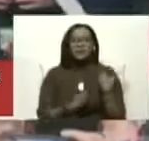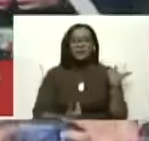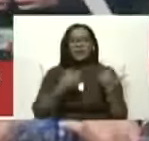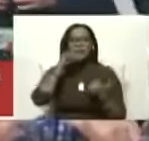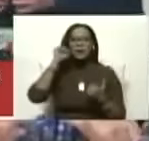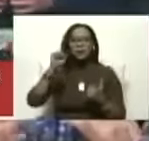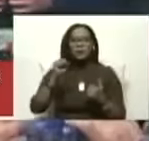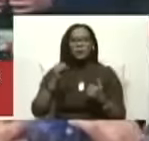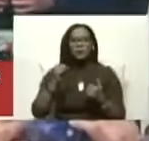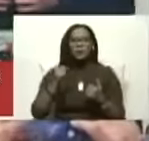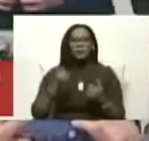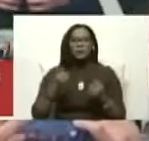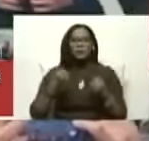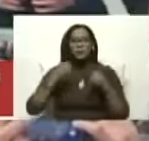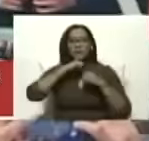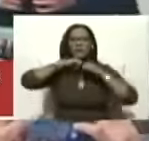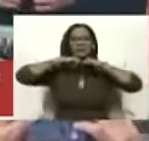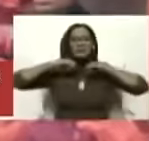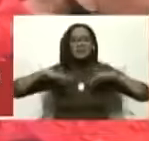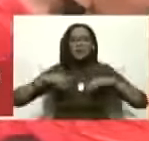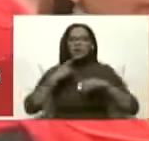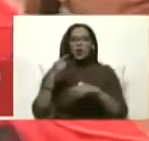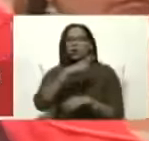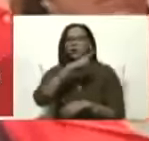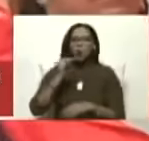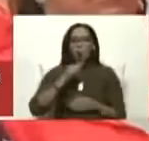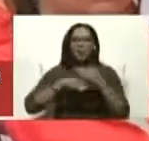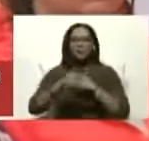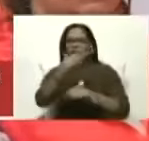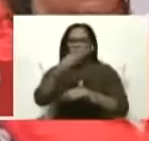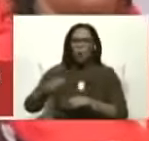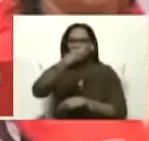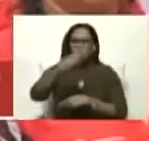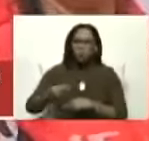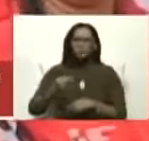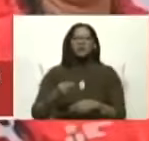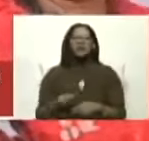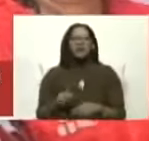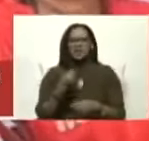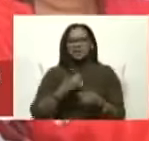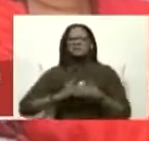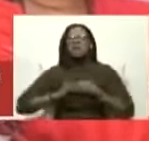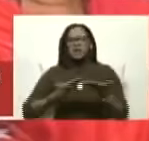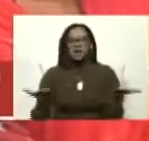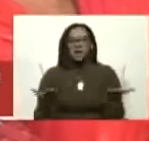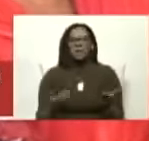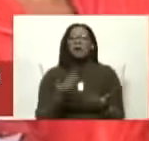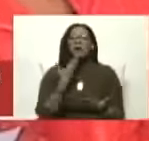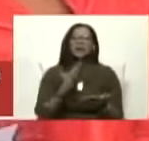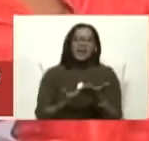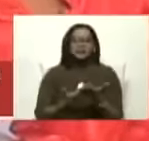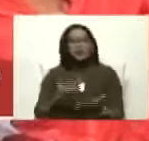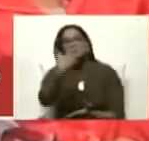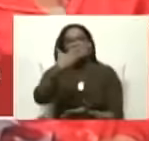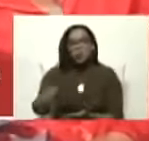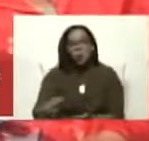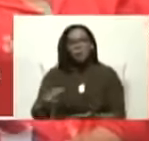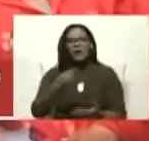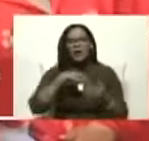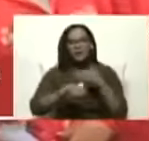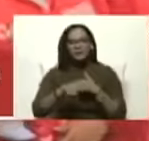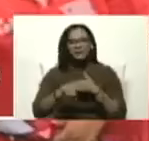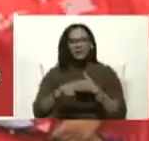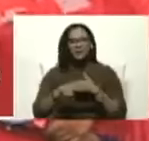Maduro, iluminado, dijo: no entran y no entran. Y nos dijeron: se las regalamos. Gracias, no entran. Y el